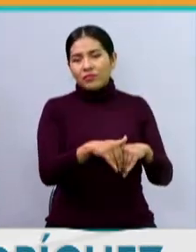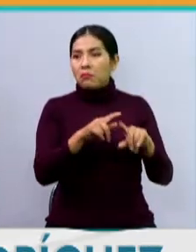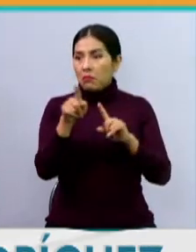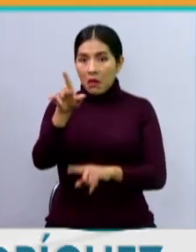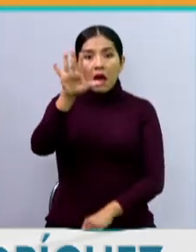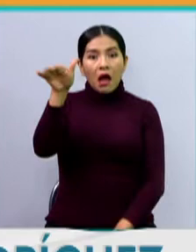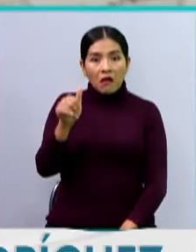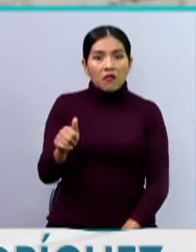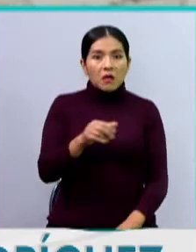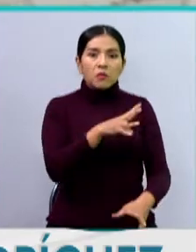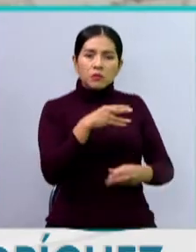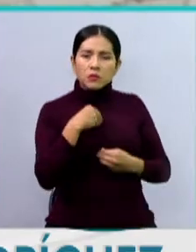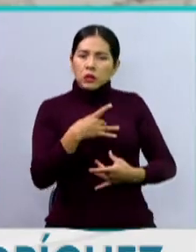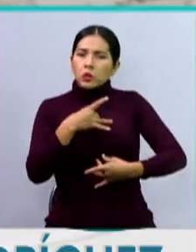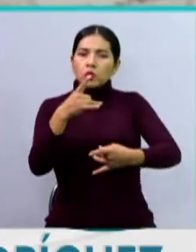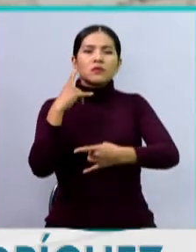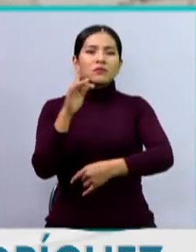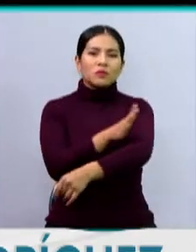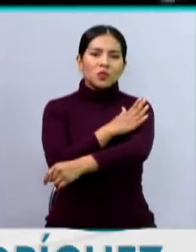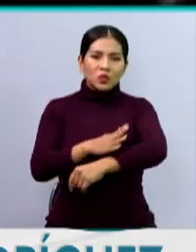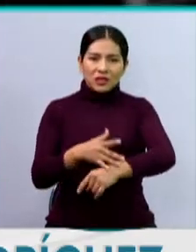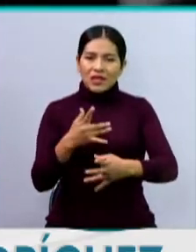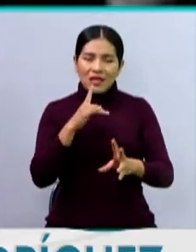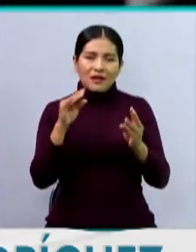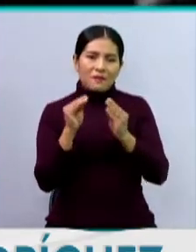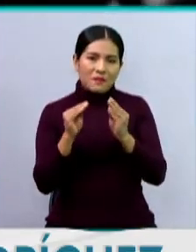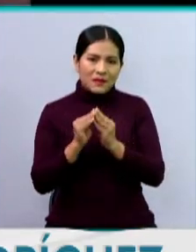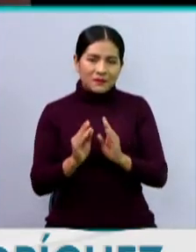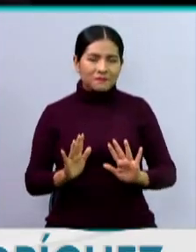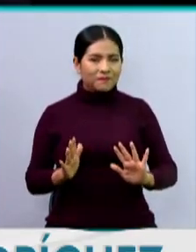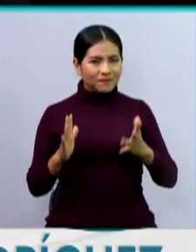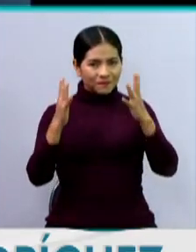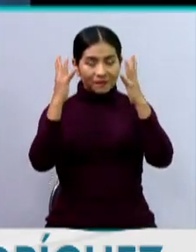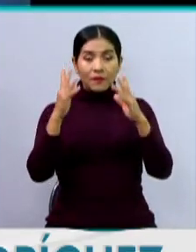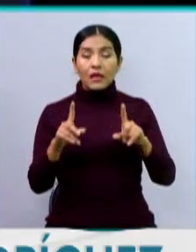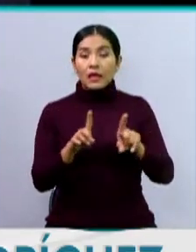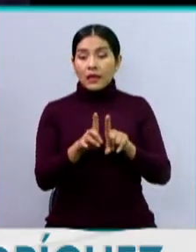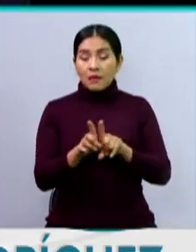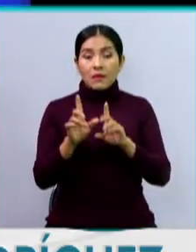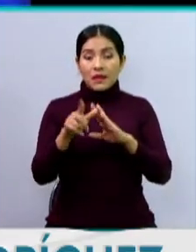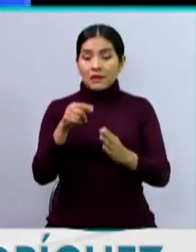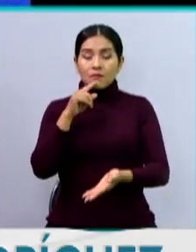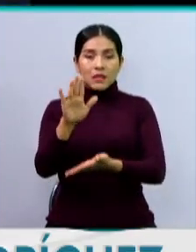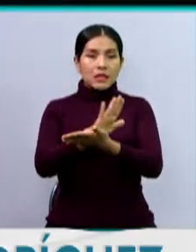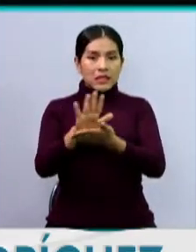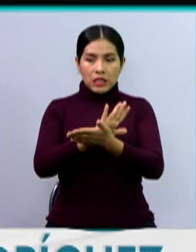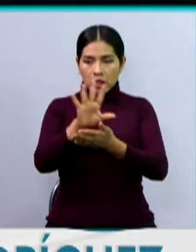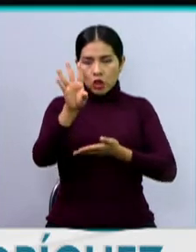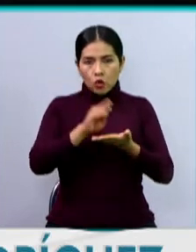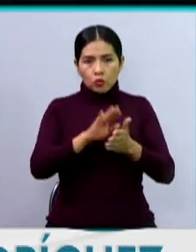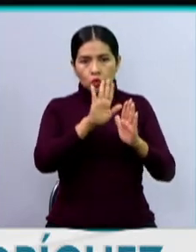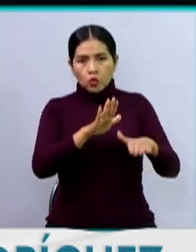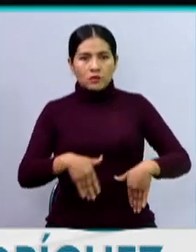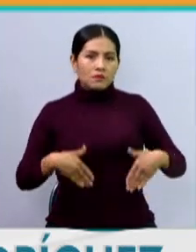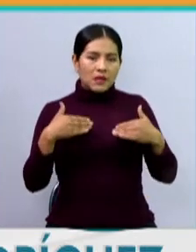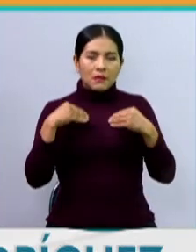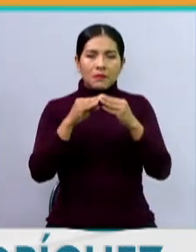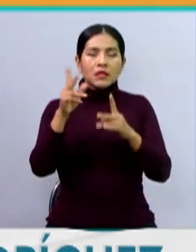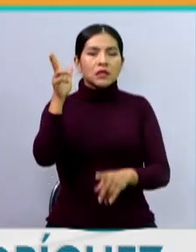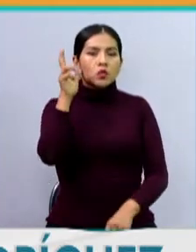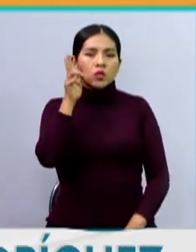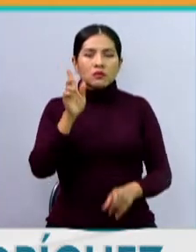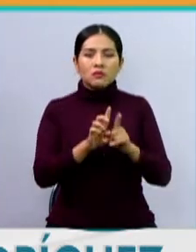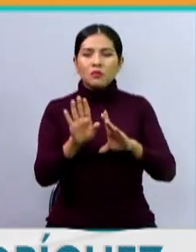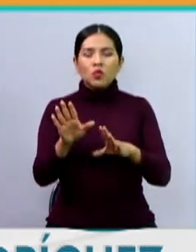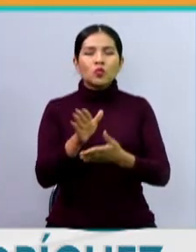mejor documental de los premios Oscar. Y escuchen un poquito la música de Sixto Rodríguez, está en